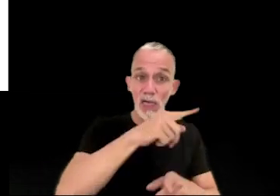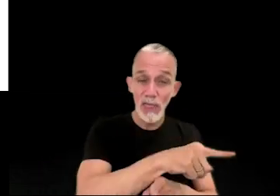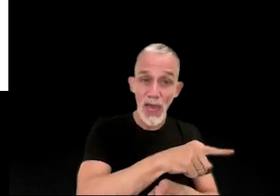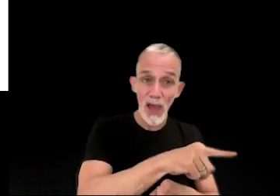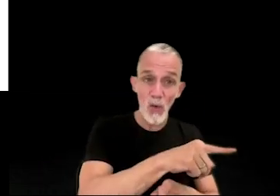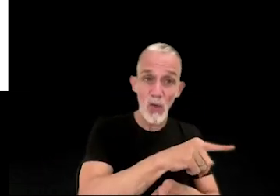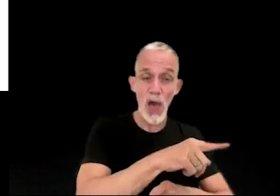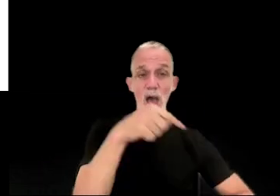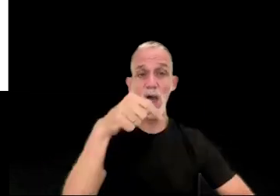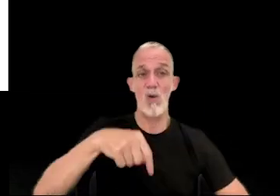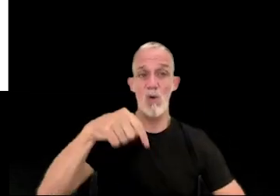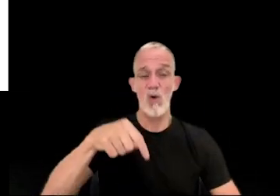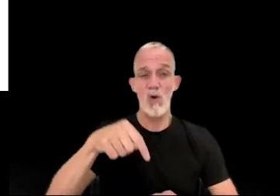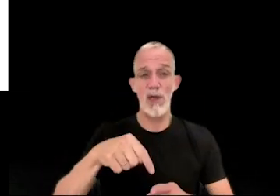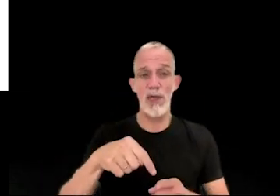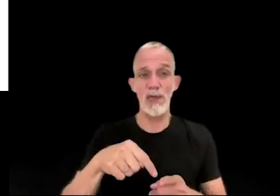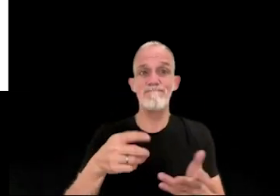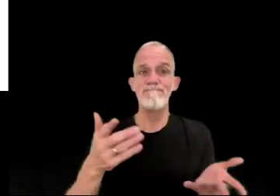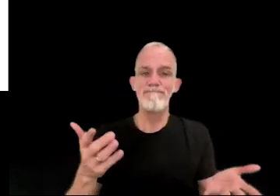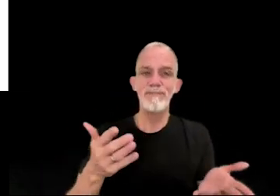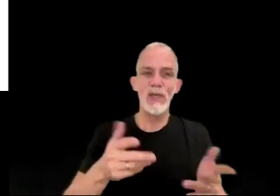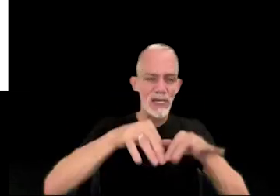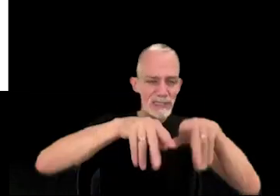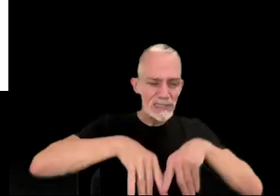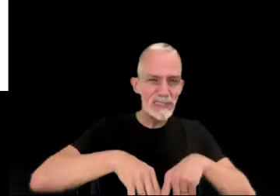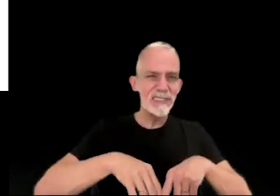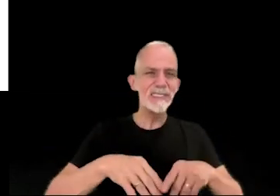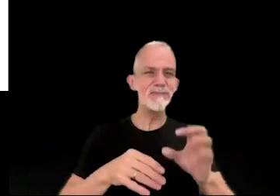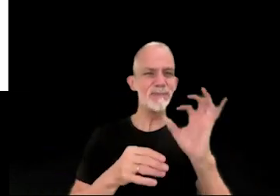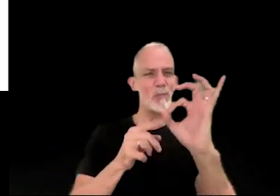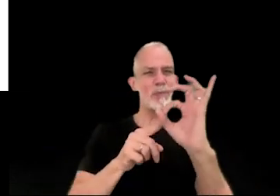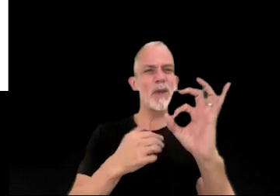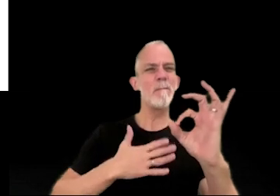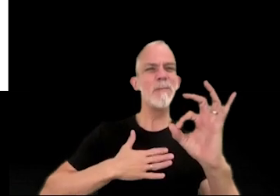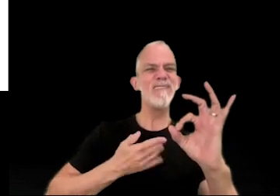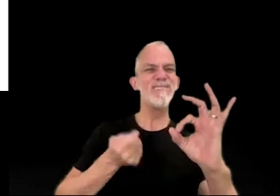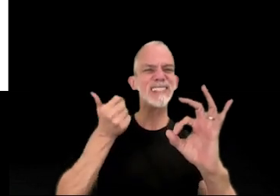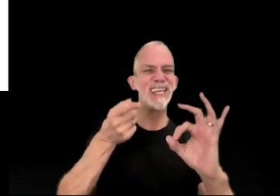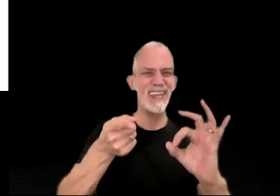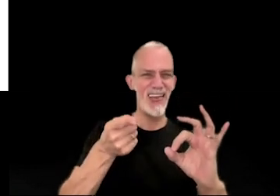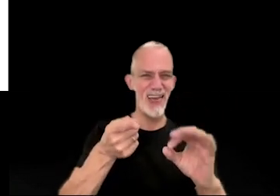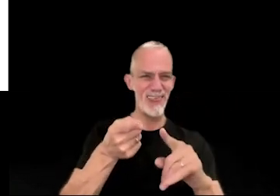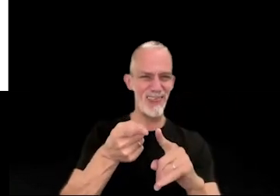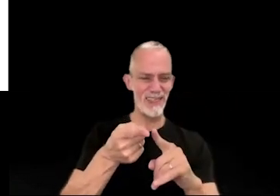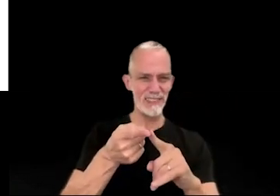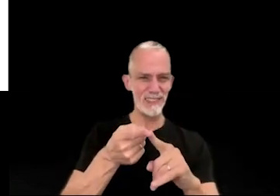hoy tenemos que cargarlas en mis facilidades. O sea que